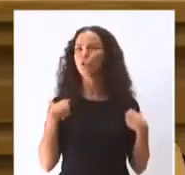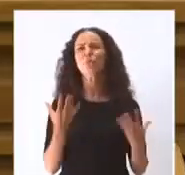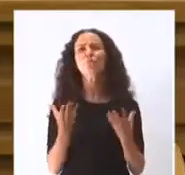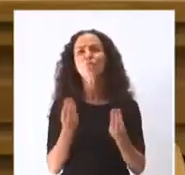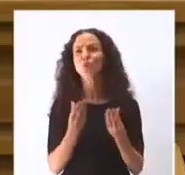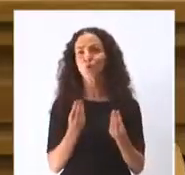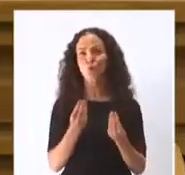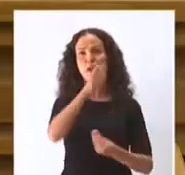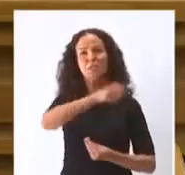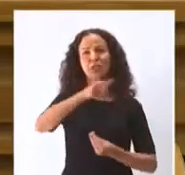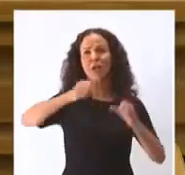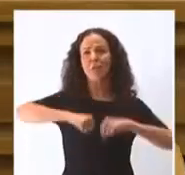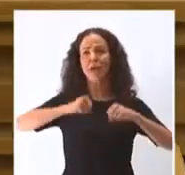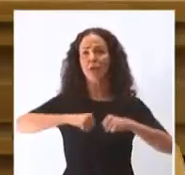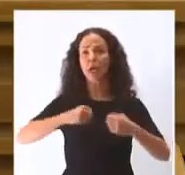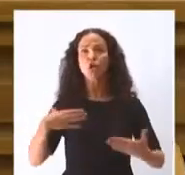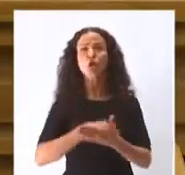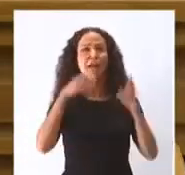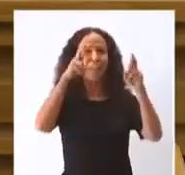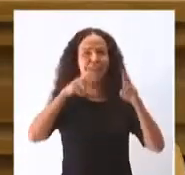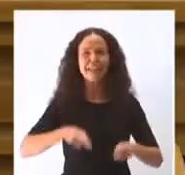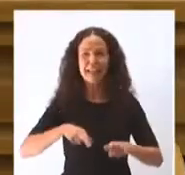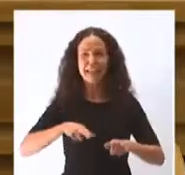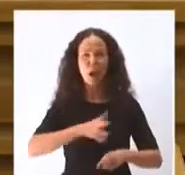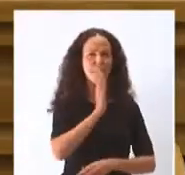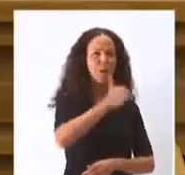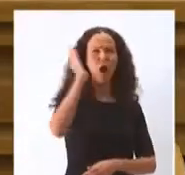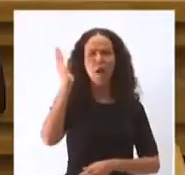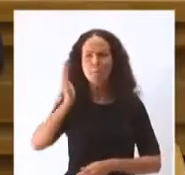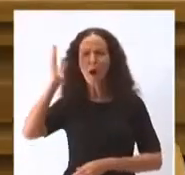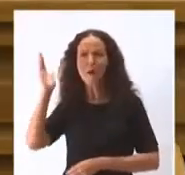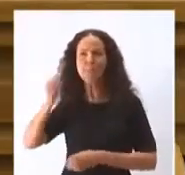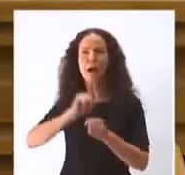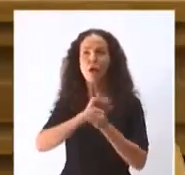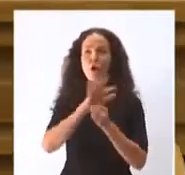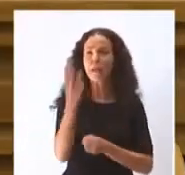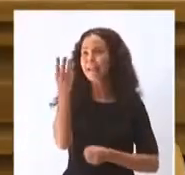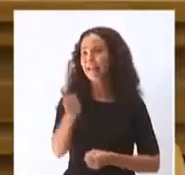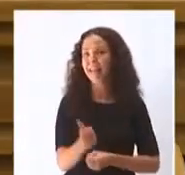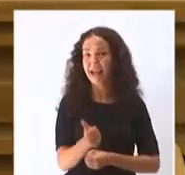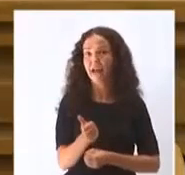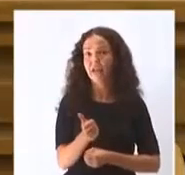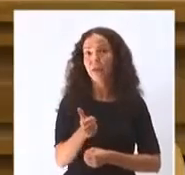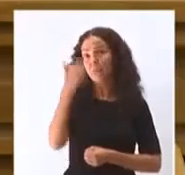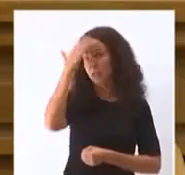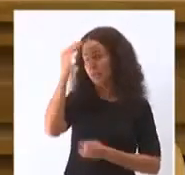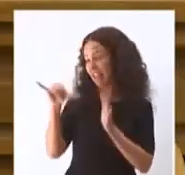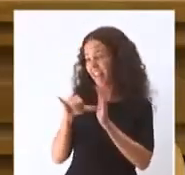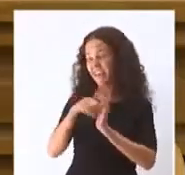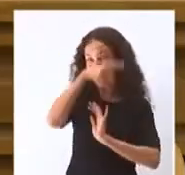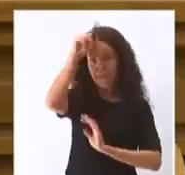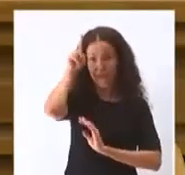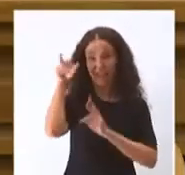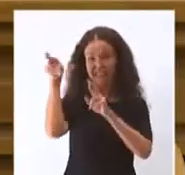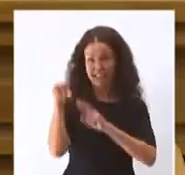en todas nuestras residencias se coló el virus en tres días sobre todo las que estaban más próximas a madrid por supuesto hemos